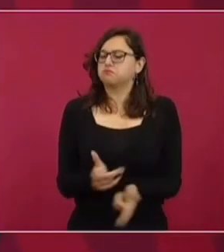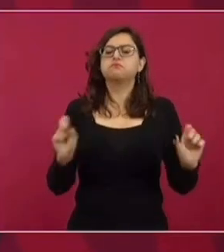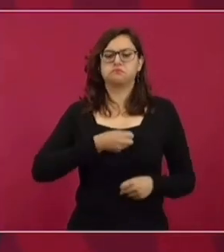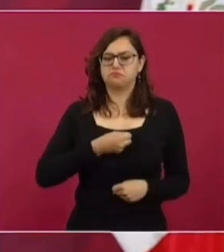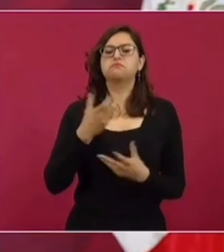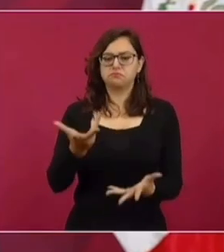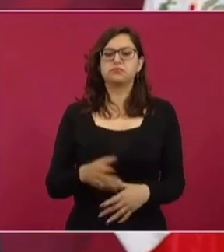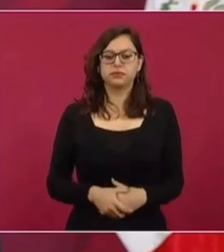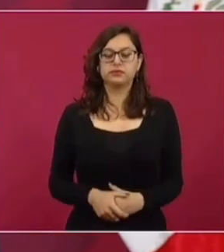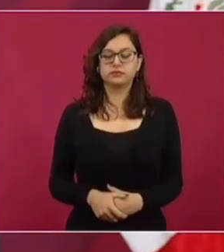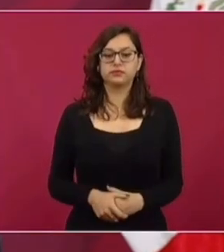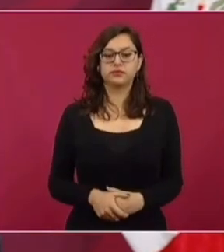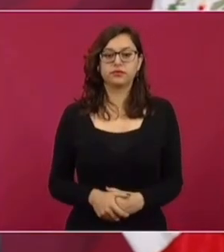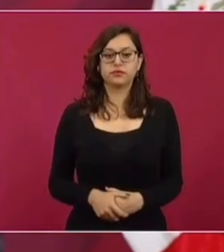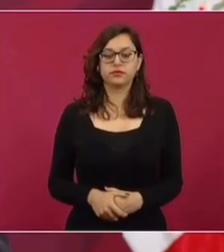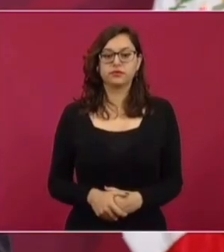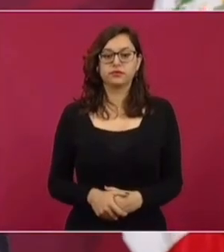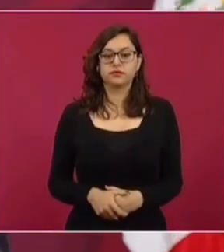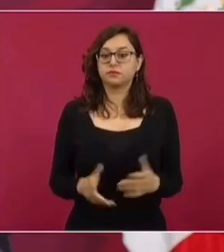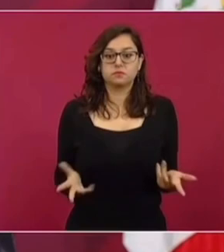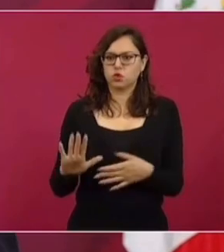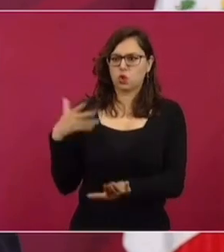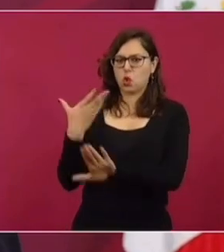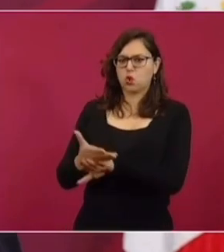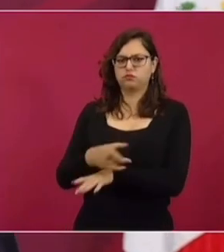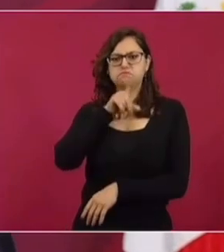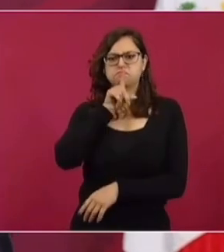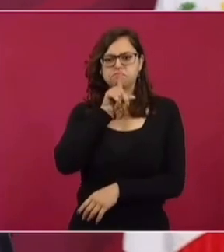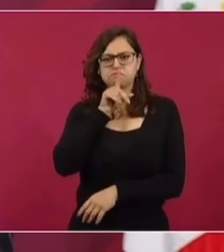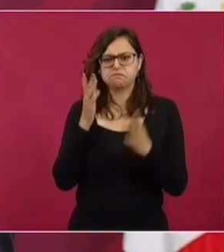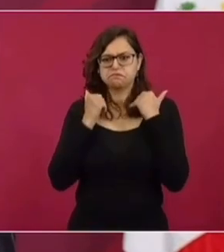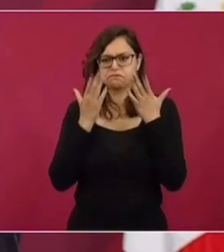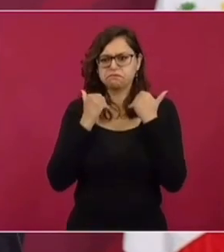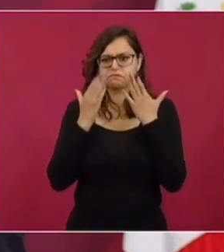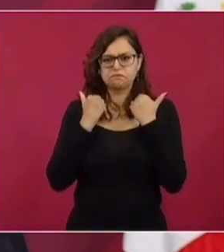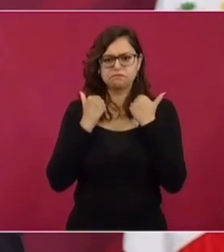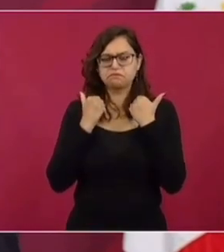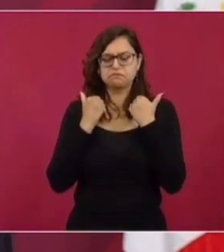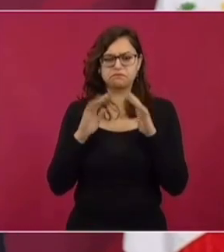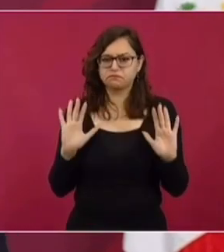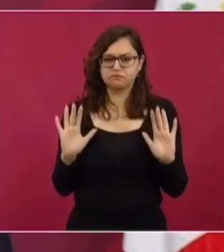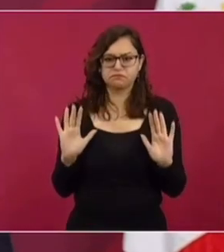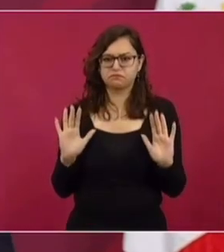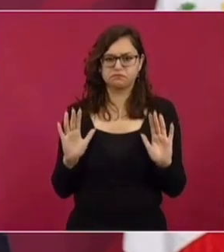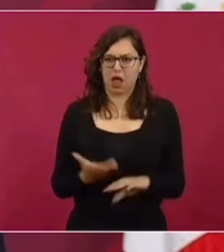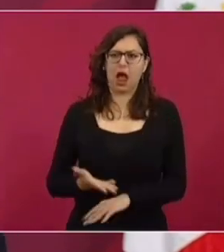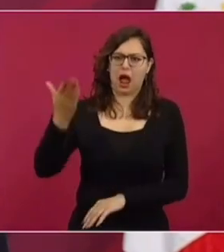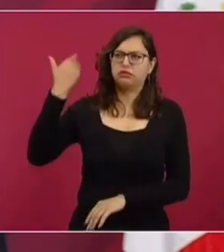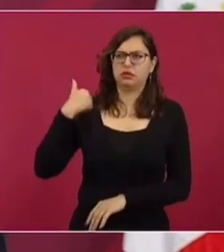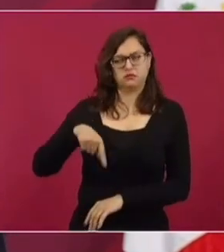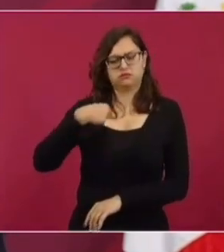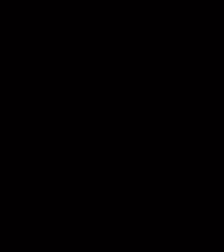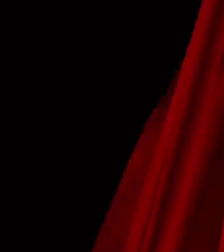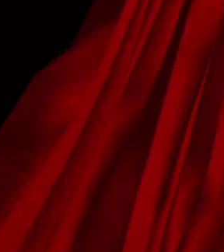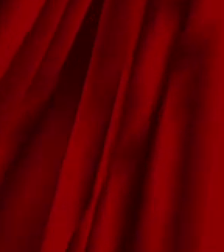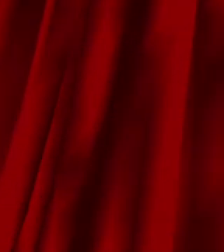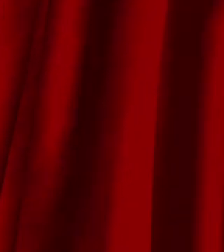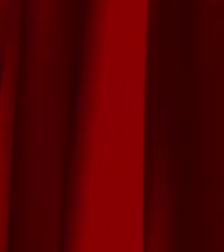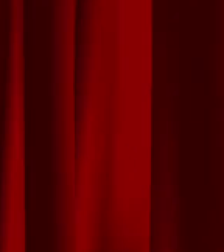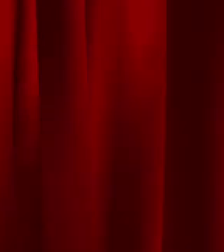manifestación. Y no hay persecución. Eso ya es de otros tiempos.